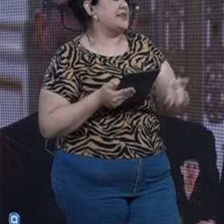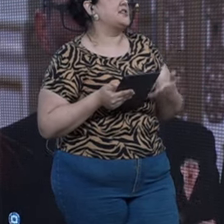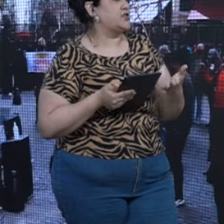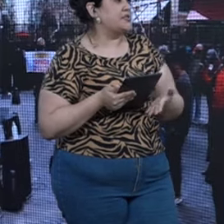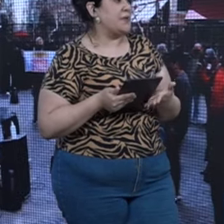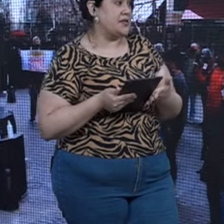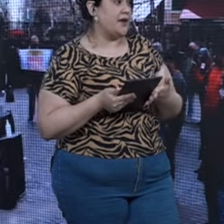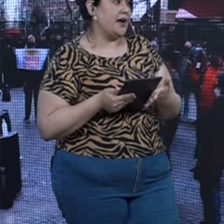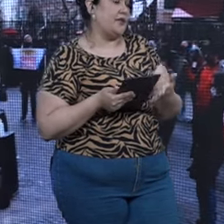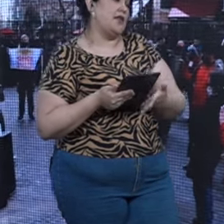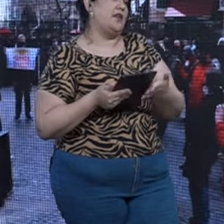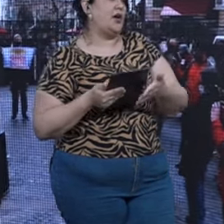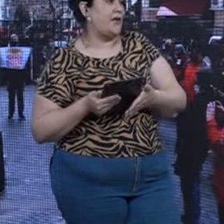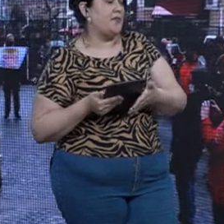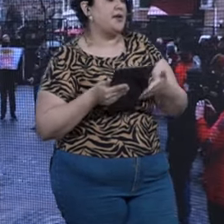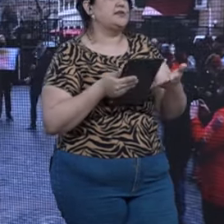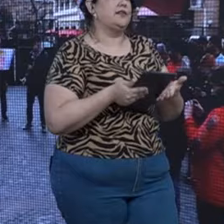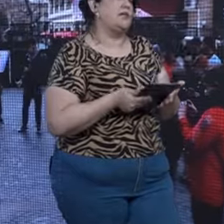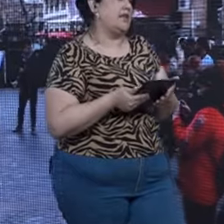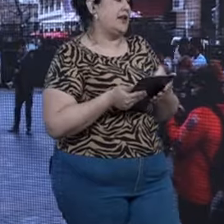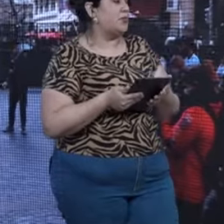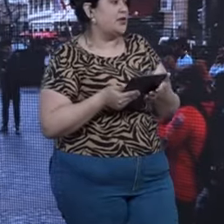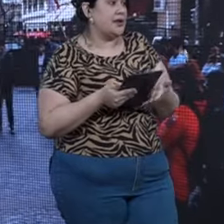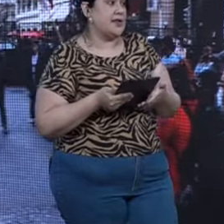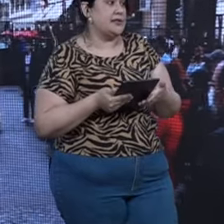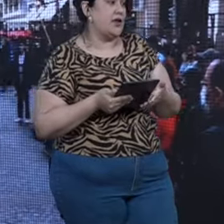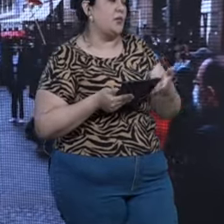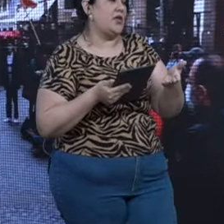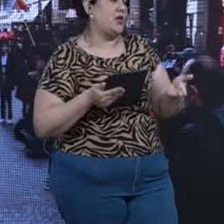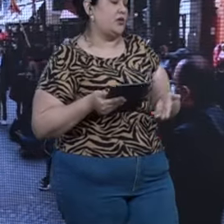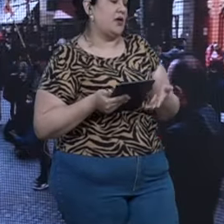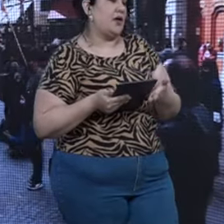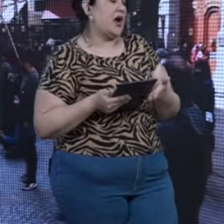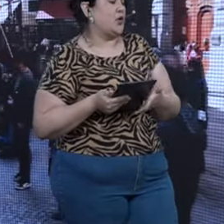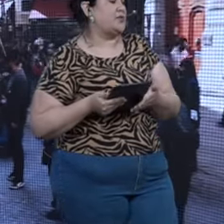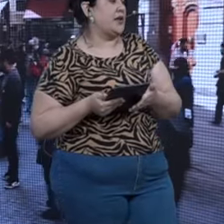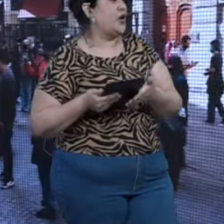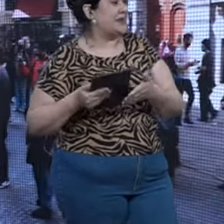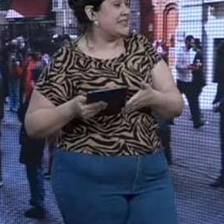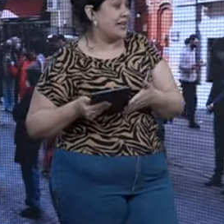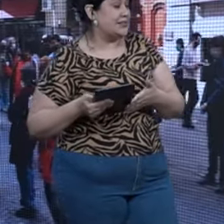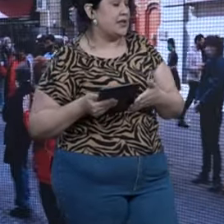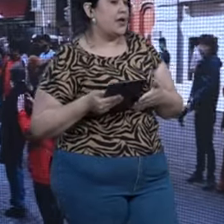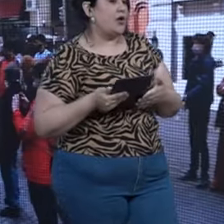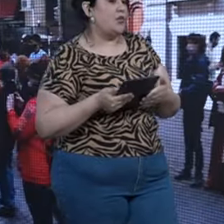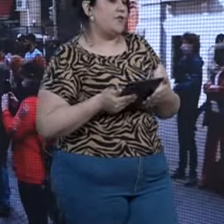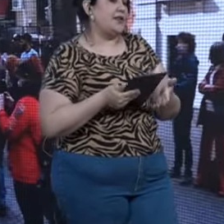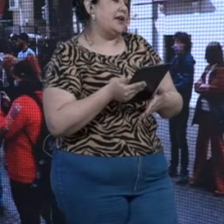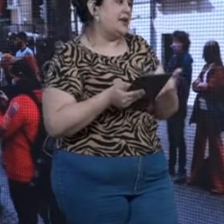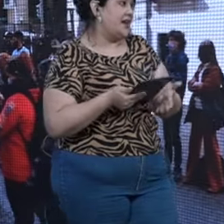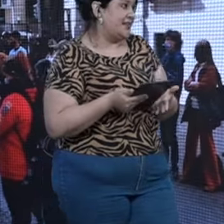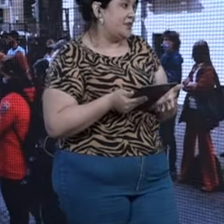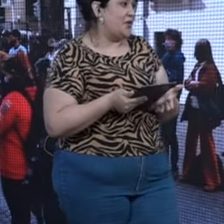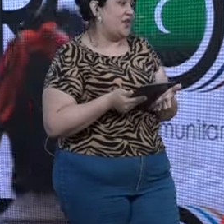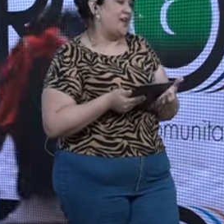de las asignaciones específicas que vienen de los gravámenes y también de las multas que se le hacen a los medios audiovisuales comerciales. ¿Cómo